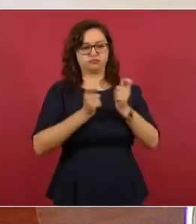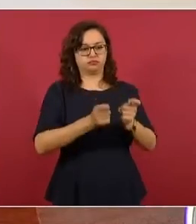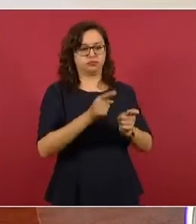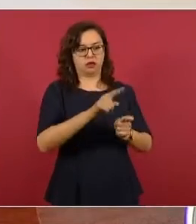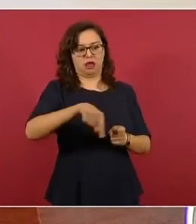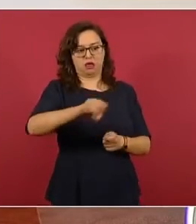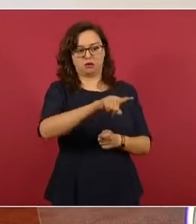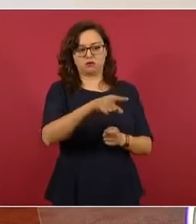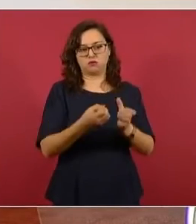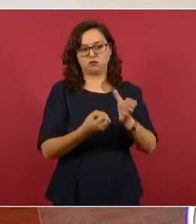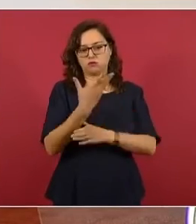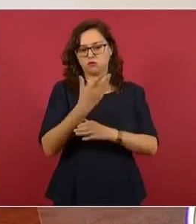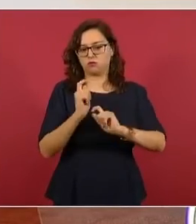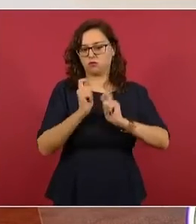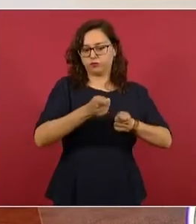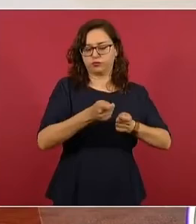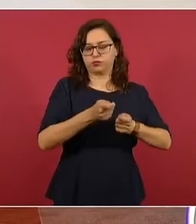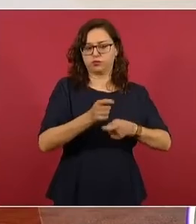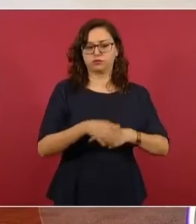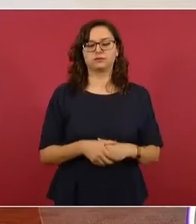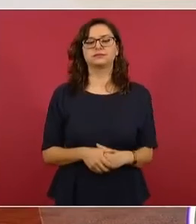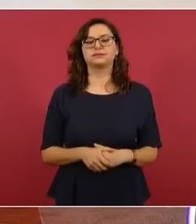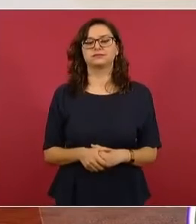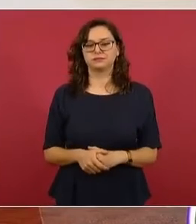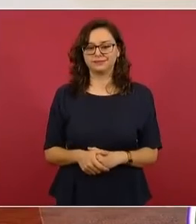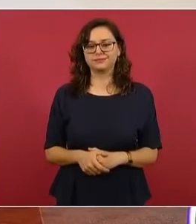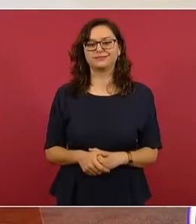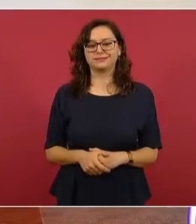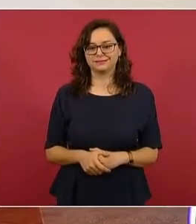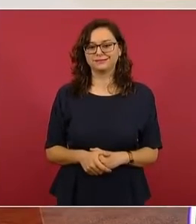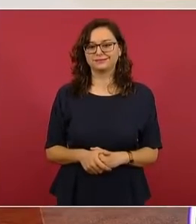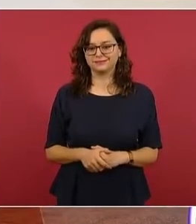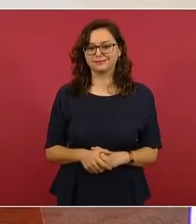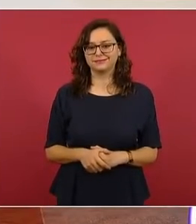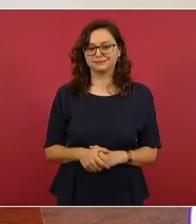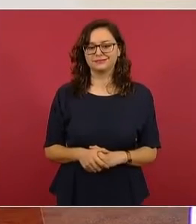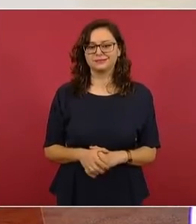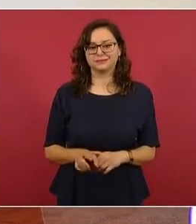es muy común, ¿no?